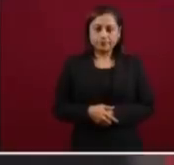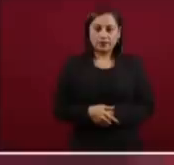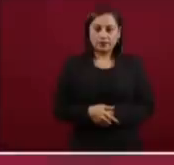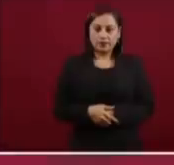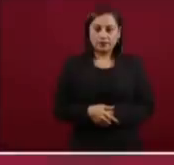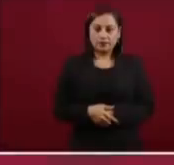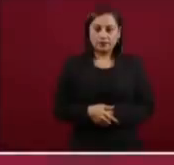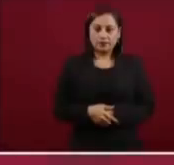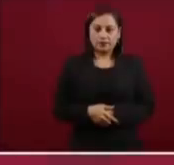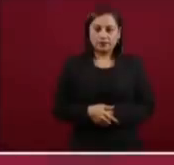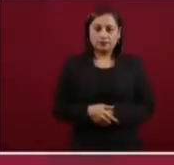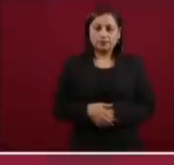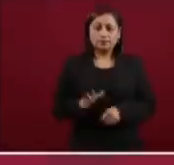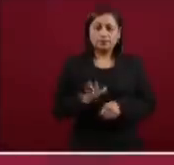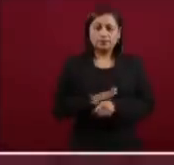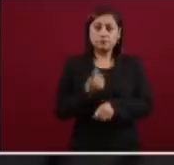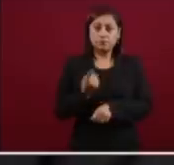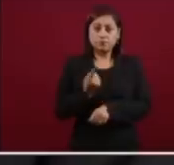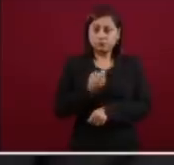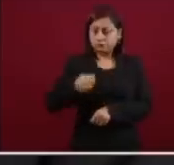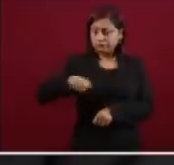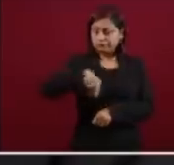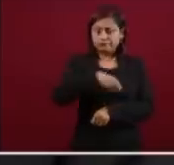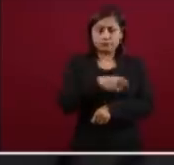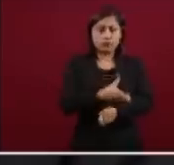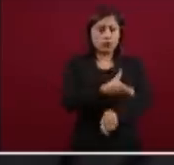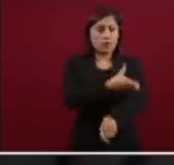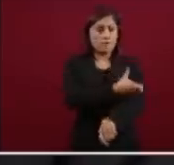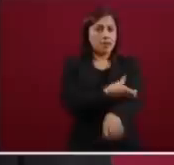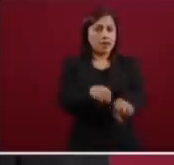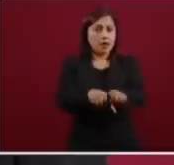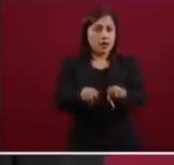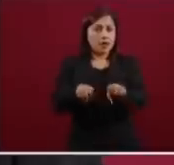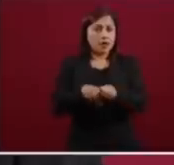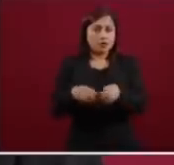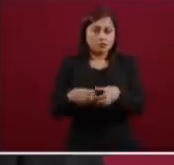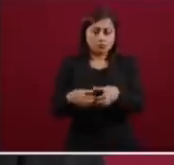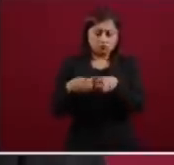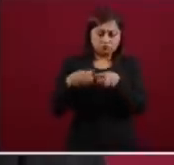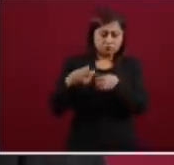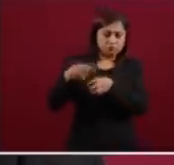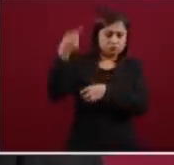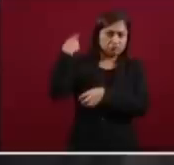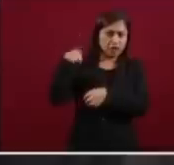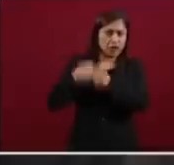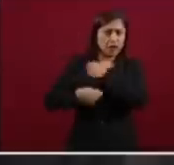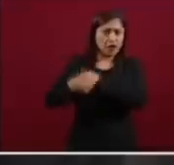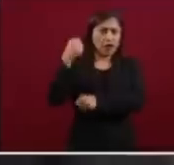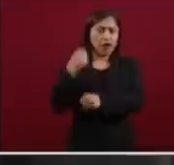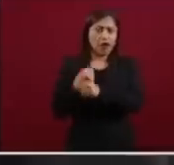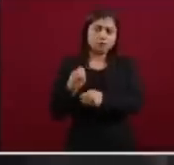compañeros del mismo equipo hemos luchado durante mucho tiempo